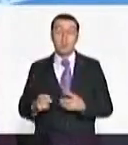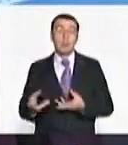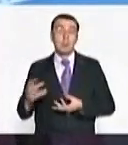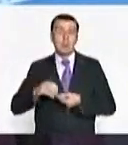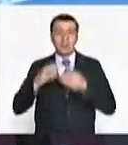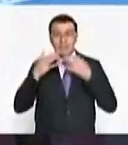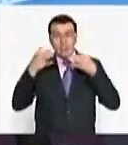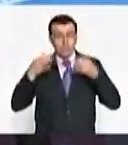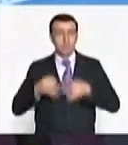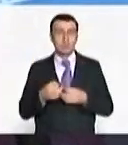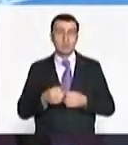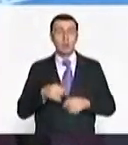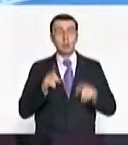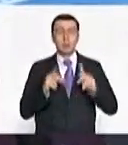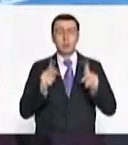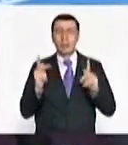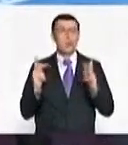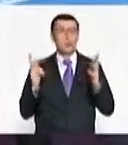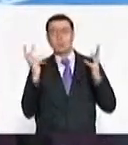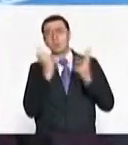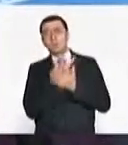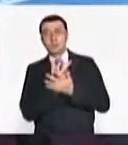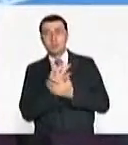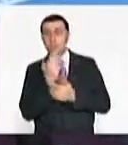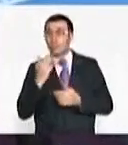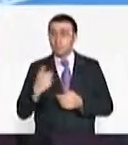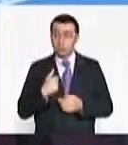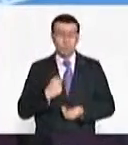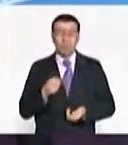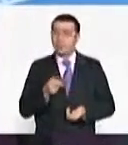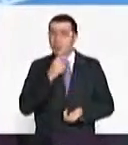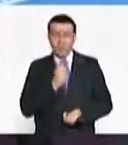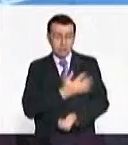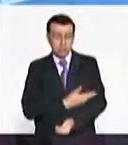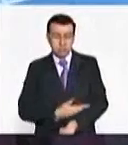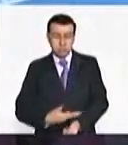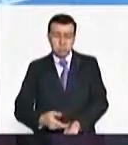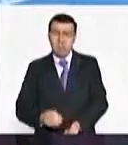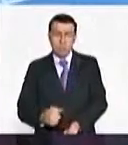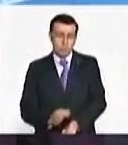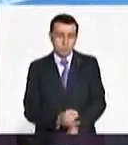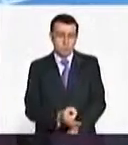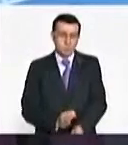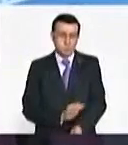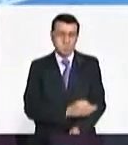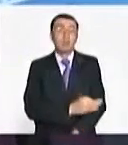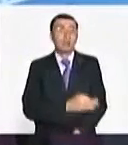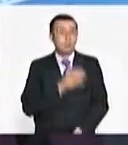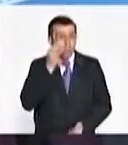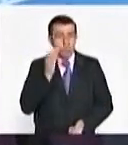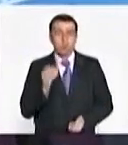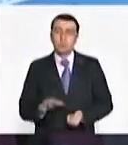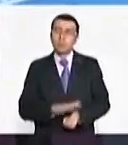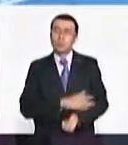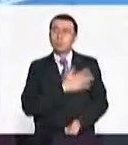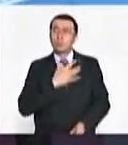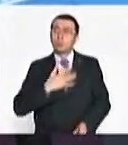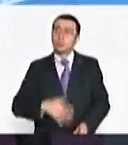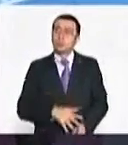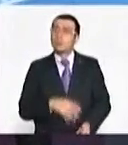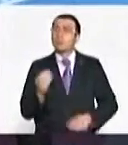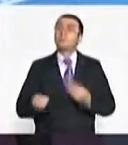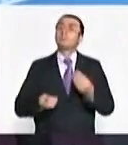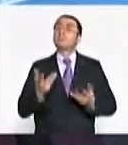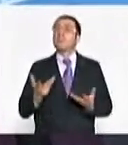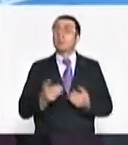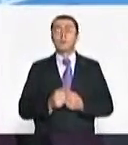pregunta puede confundir a veces a los pacientes en casa, porque si yo estoy anticoagulado, pero no sabríamos aquí con qué estás anticoagulado tú. Yo pienso que había que siempre